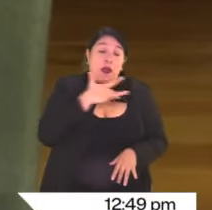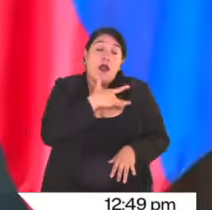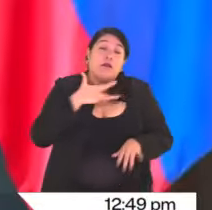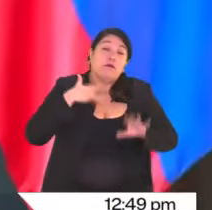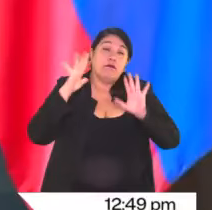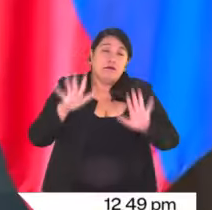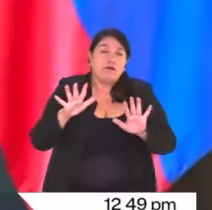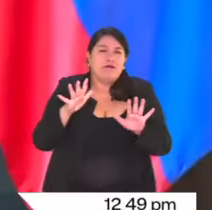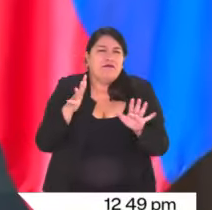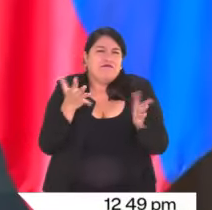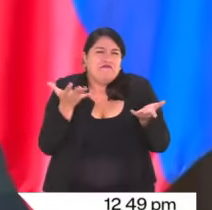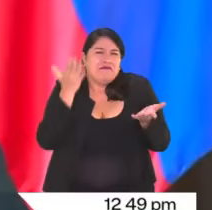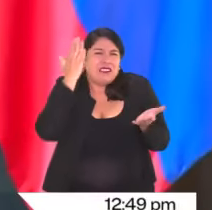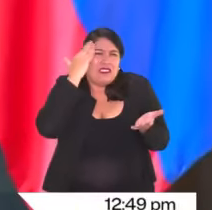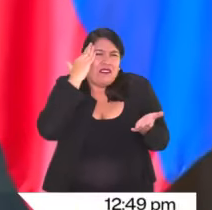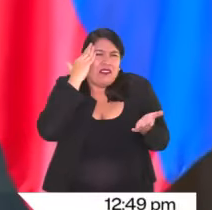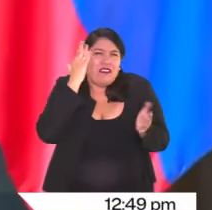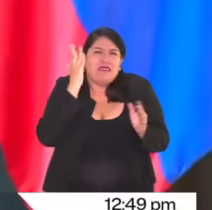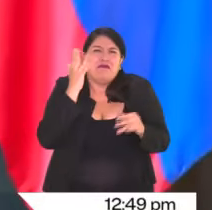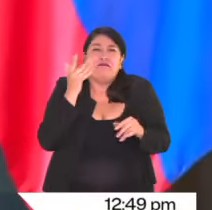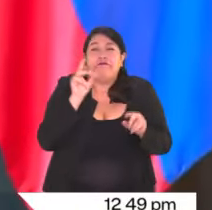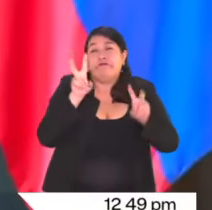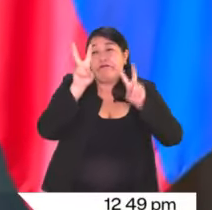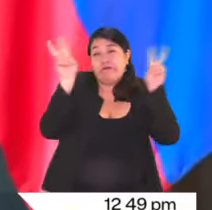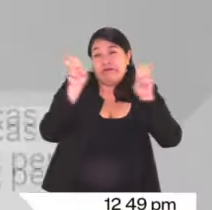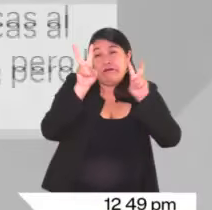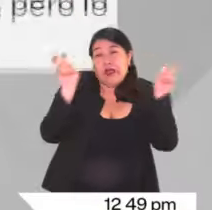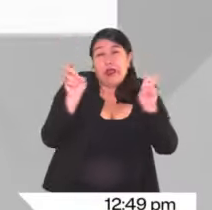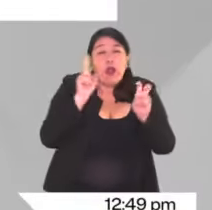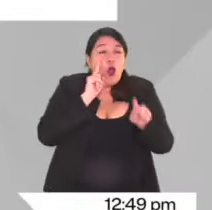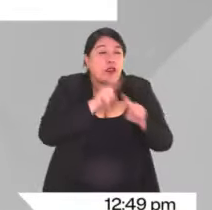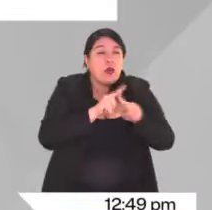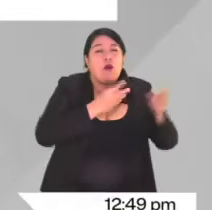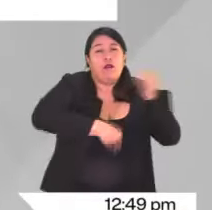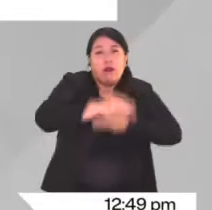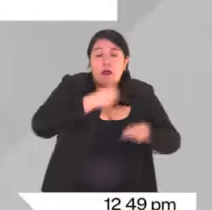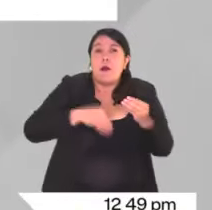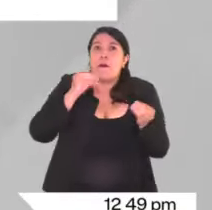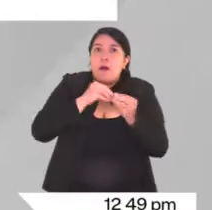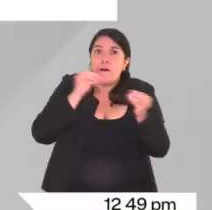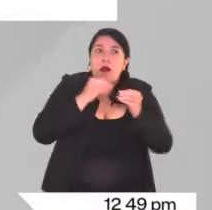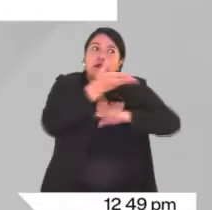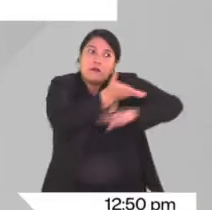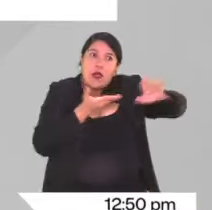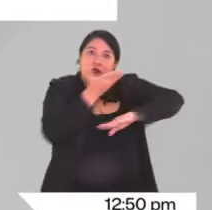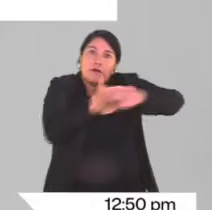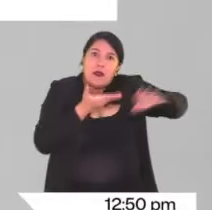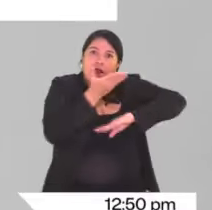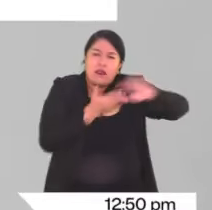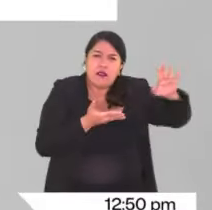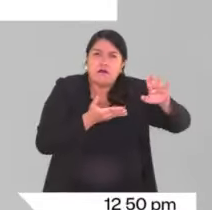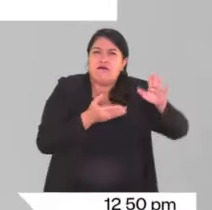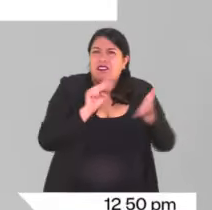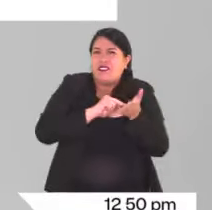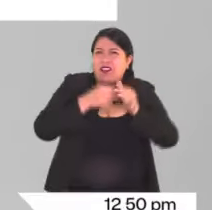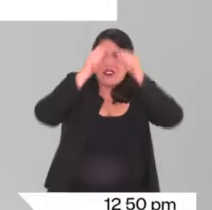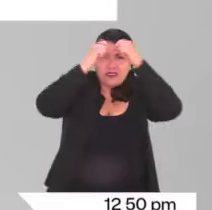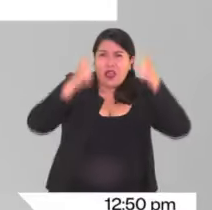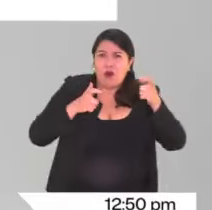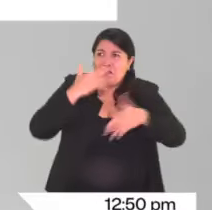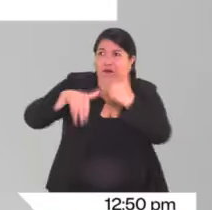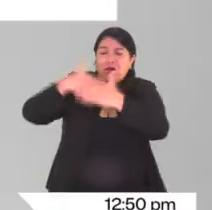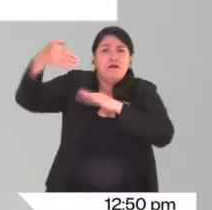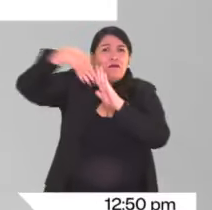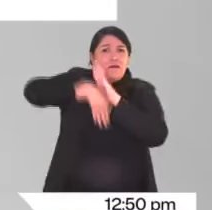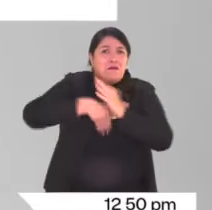forjado sobre la base de un fundamentalismo mercantil sabes que entre más dinero pidas para el sistema más acercas al Estado a la quiebra y más se